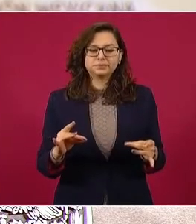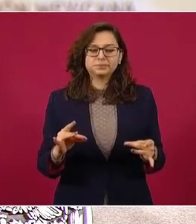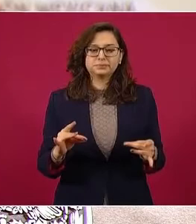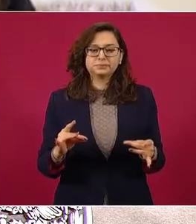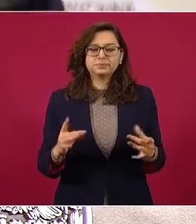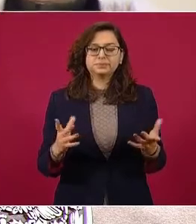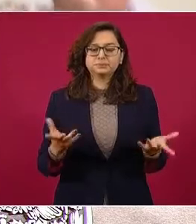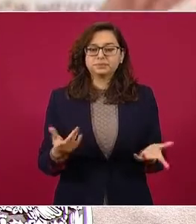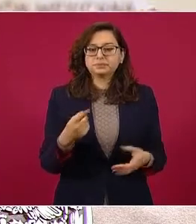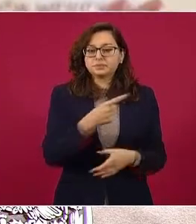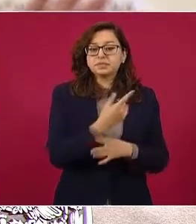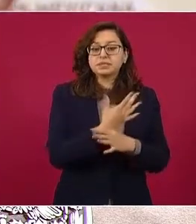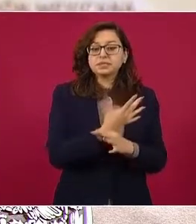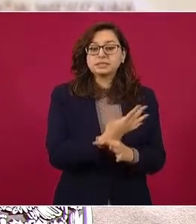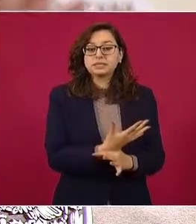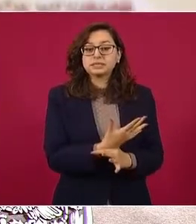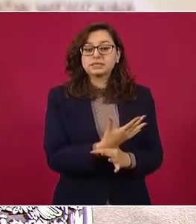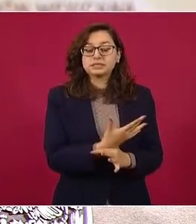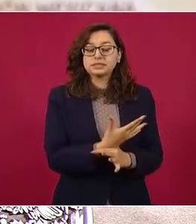Los que